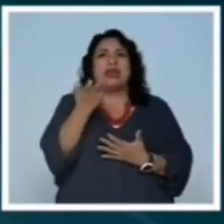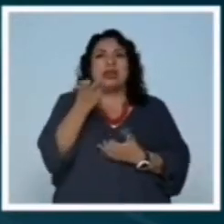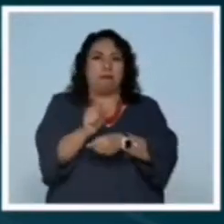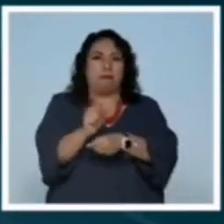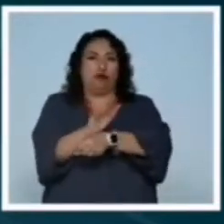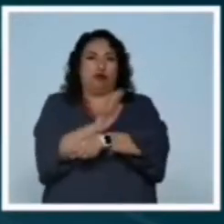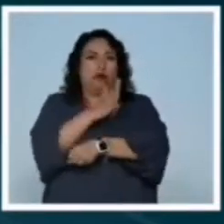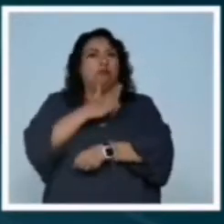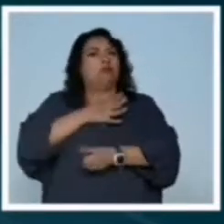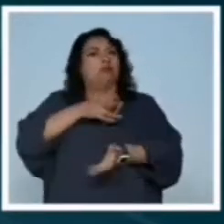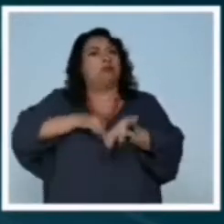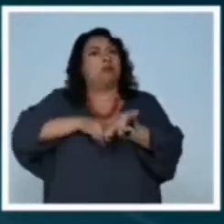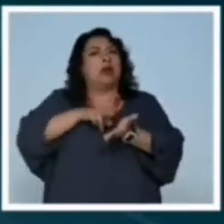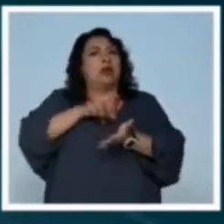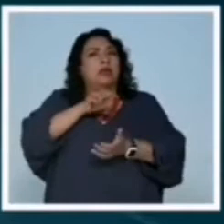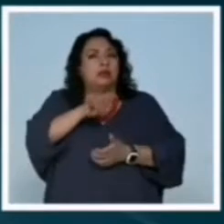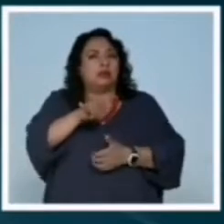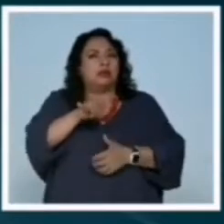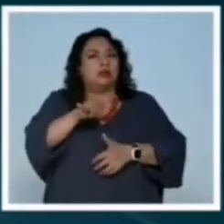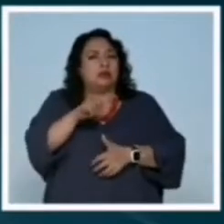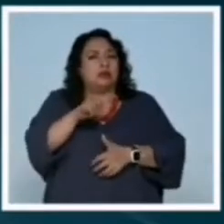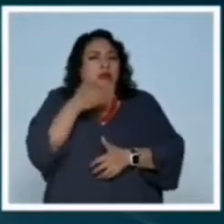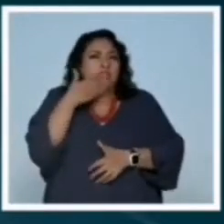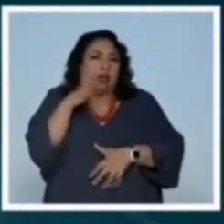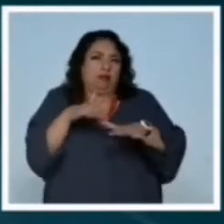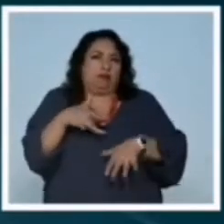emocional que de pronto pueden llegar a sentir